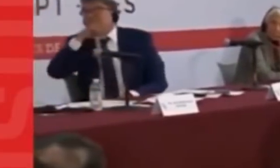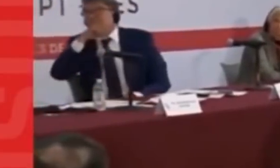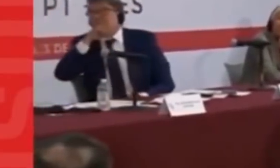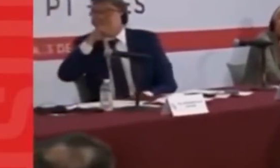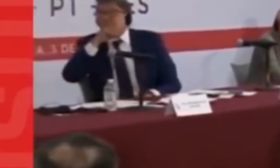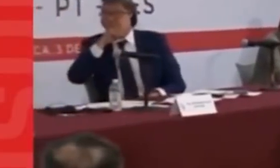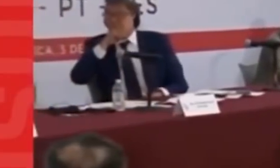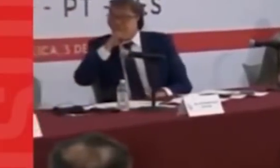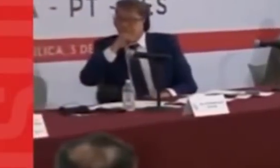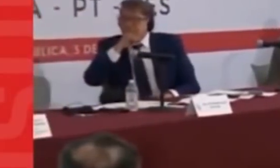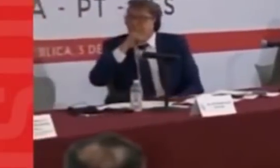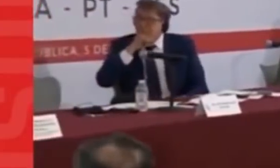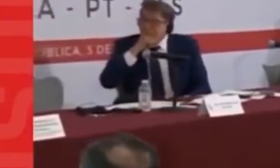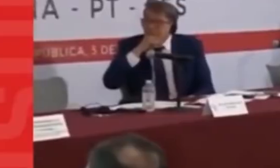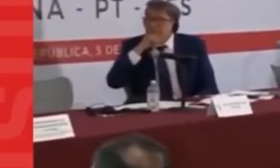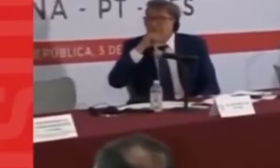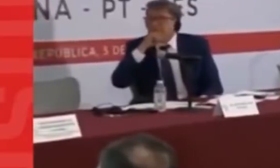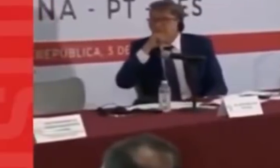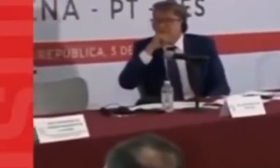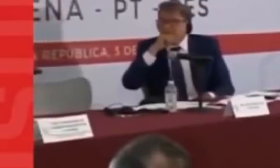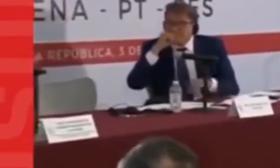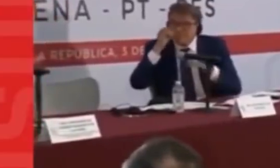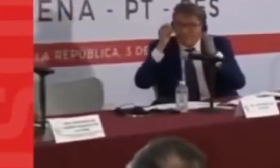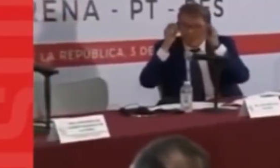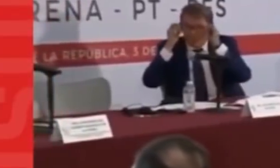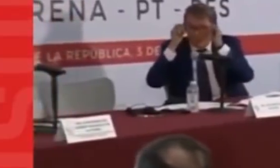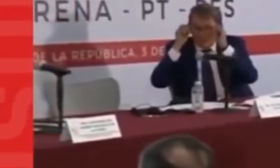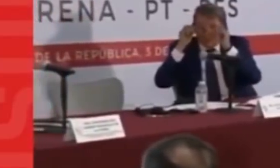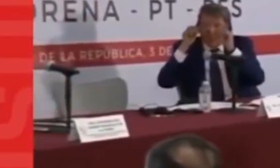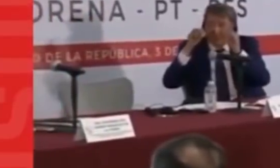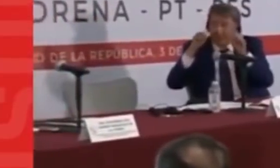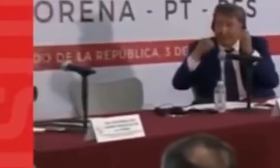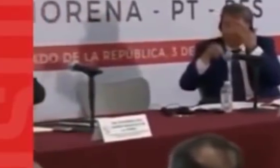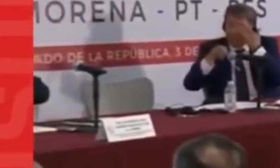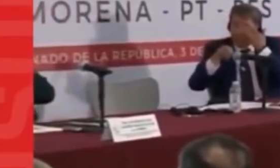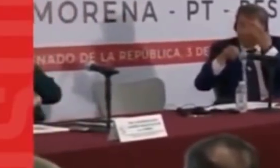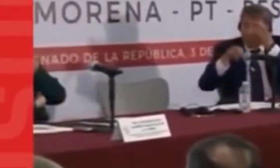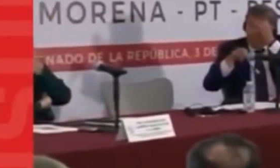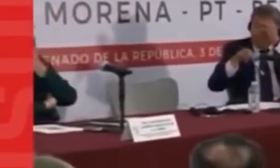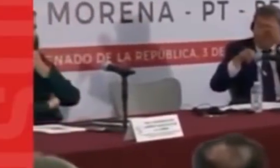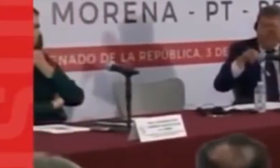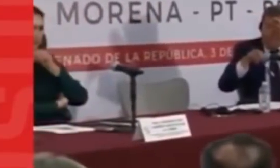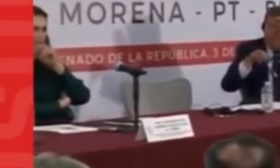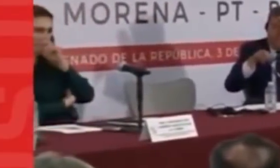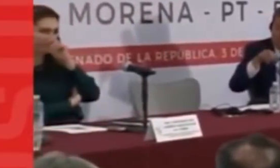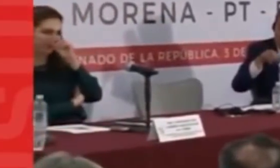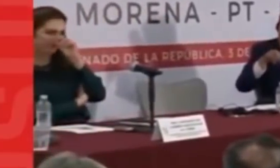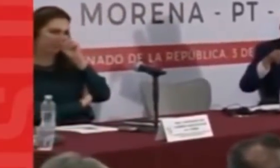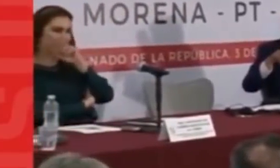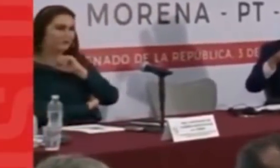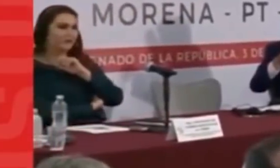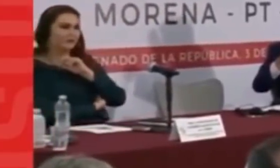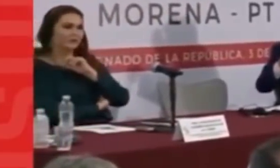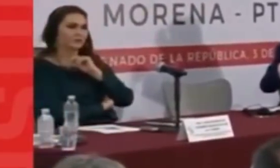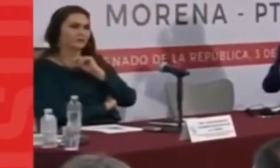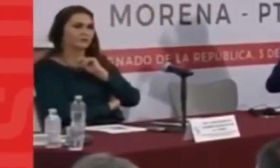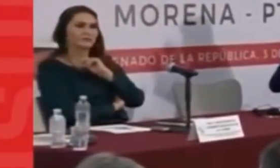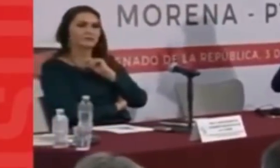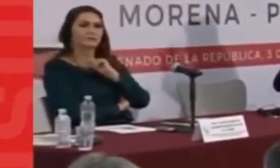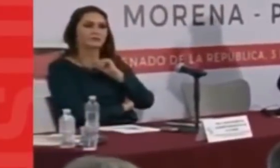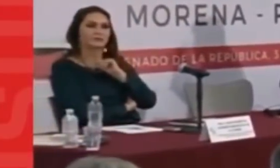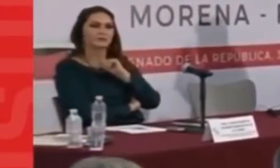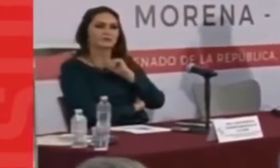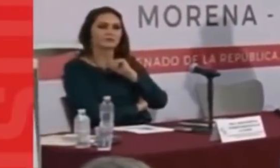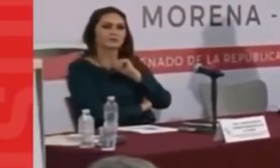1920, 420 anos depois. E isto demonstra que os portugueses não